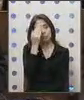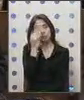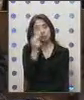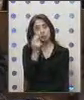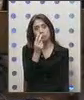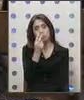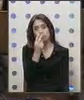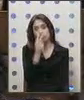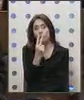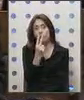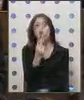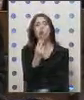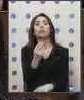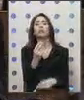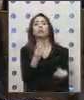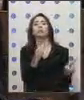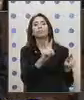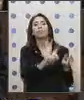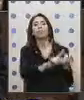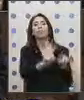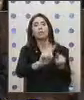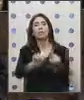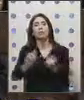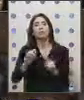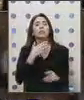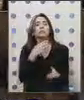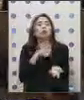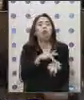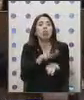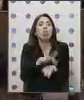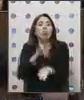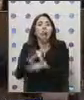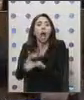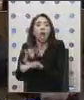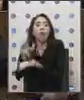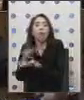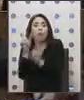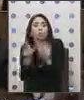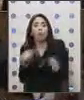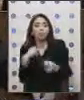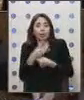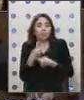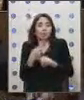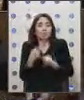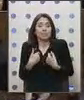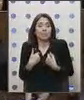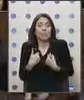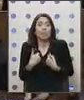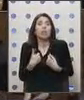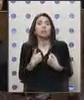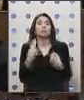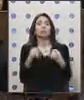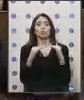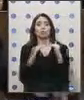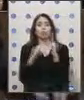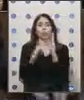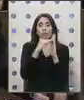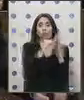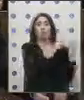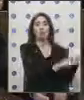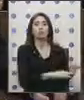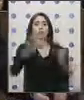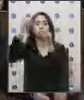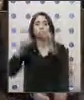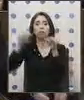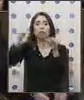cómo son ejecutados por distintas deudas que contraen los adultos mayores el bien inmueble donde